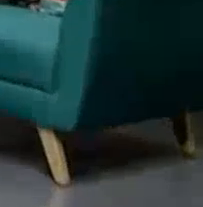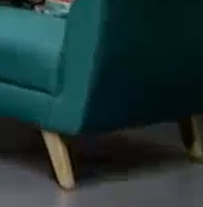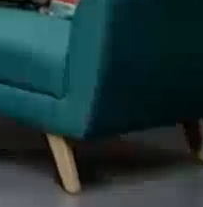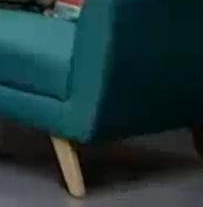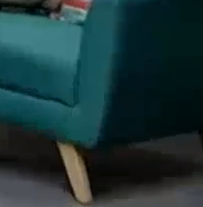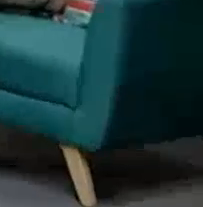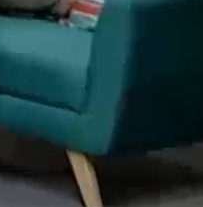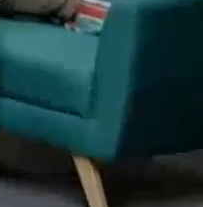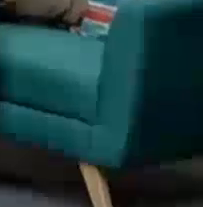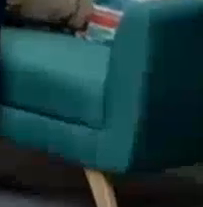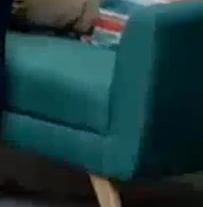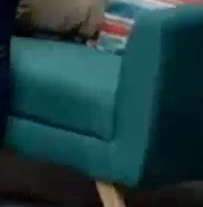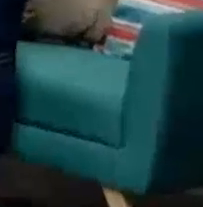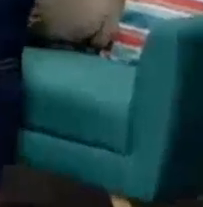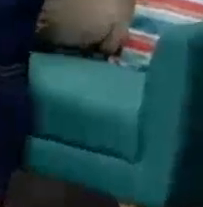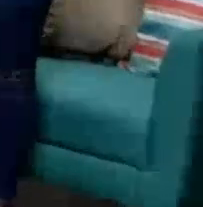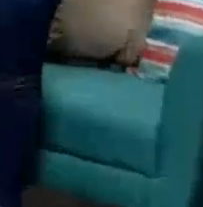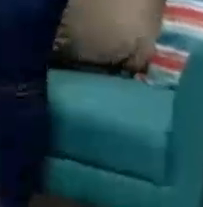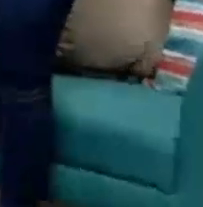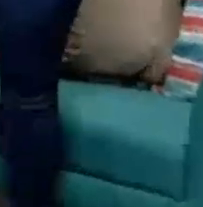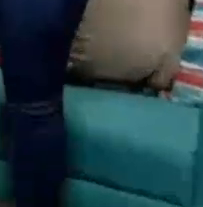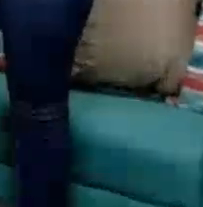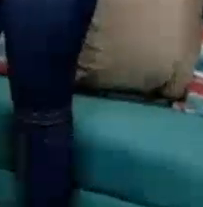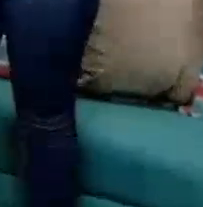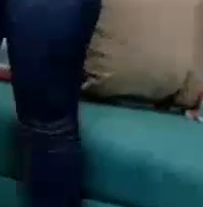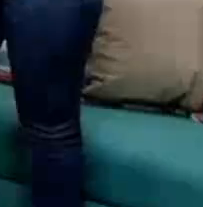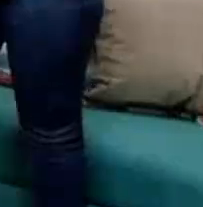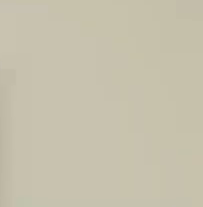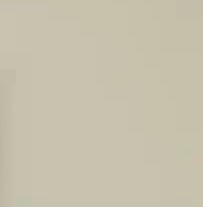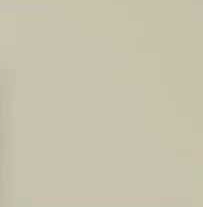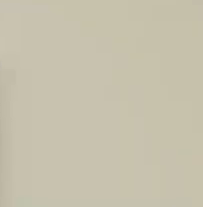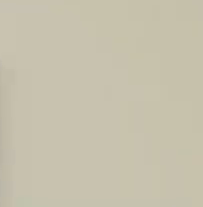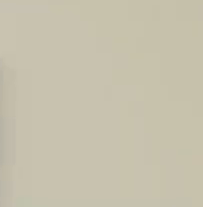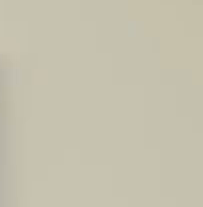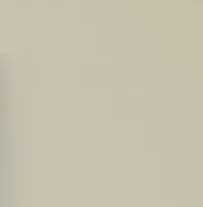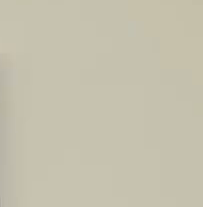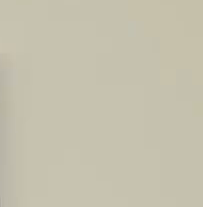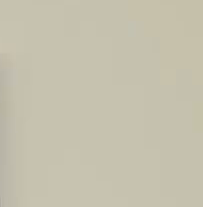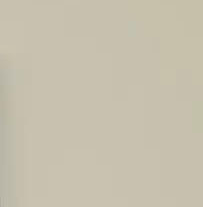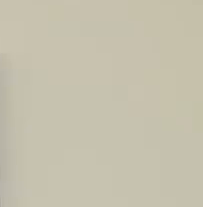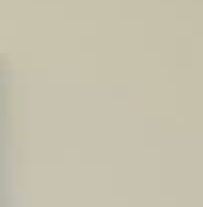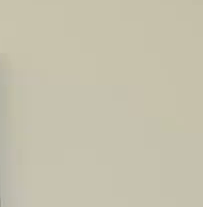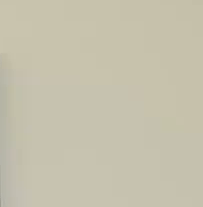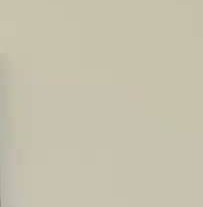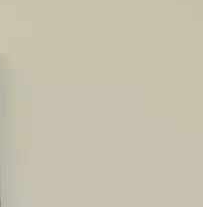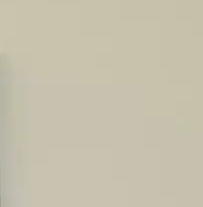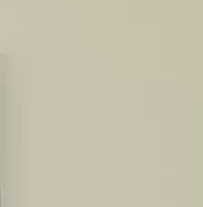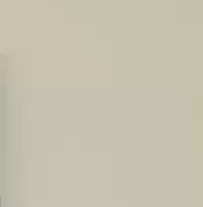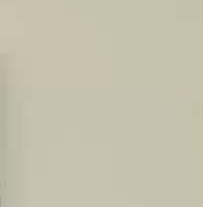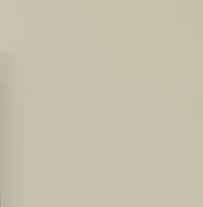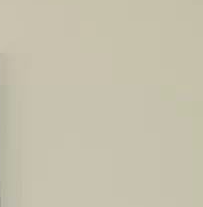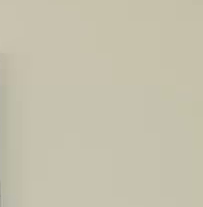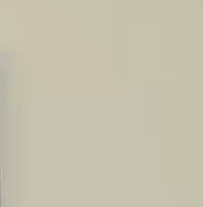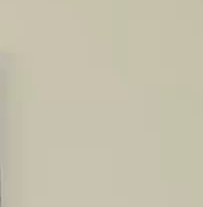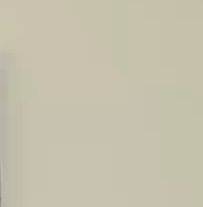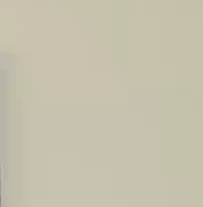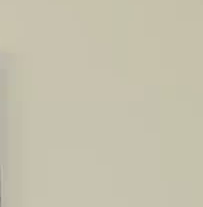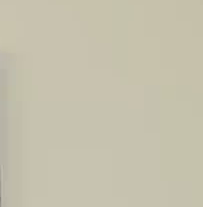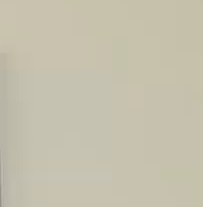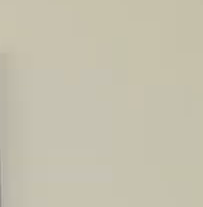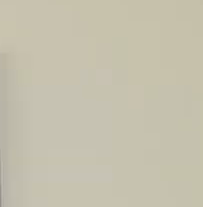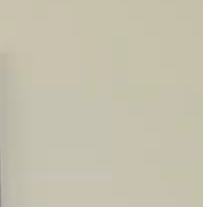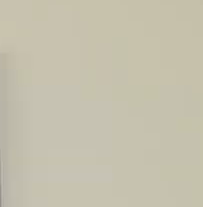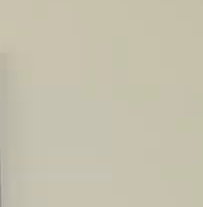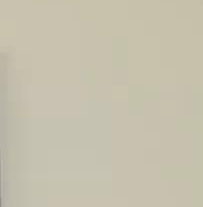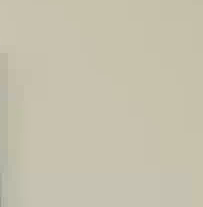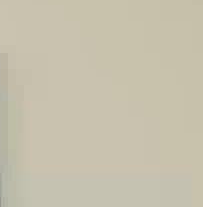Este jueves, 8 en punto de la mañana, no puede perderse Café Nacional. Tendremos muchos temas para usted, entre ellos, ¿le duele la rodilla? ¿Tiene desgaste?